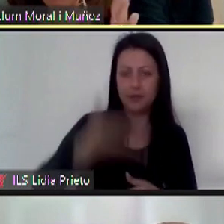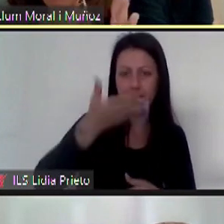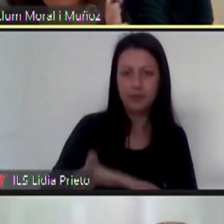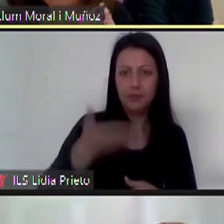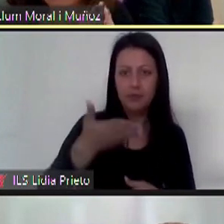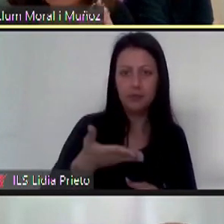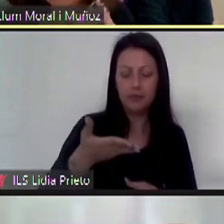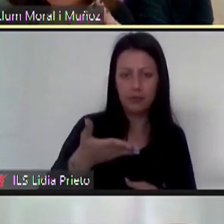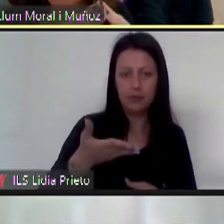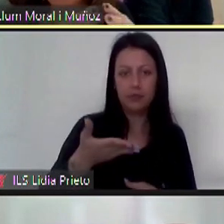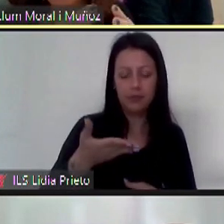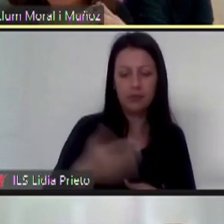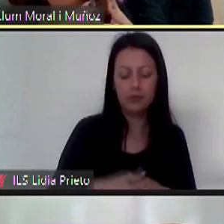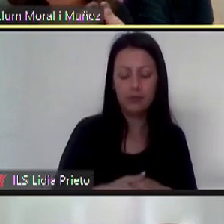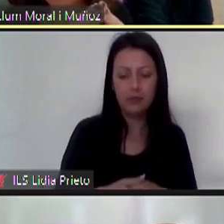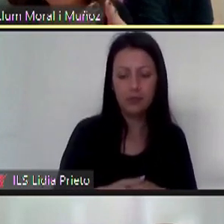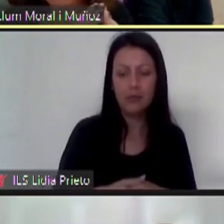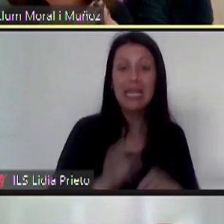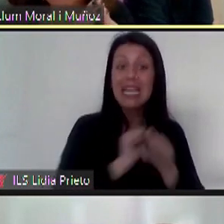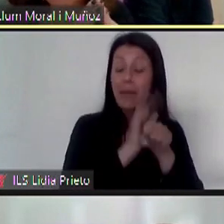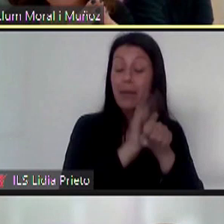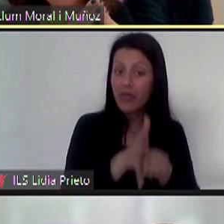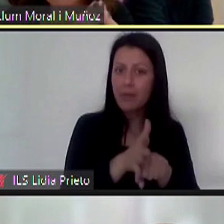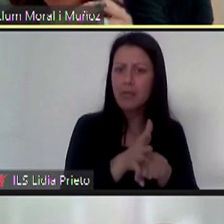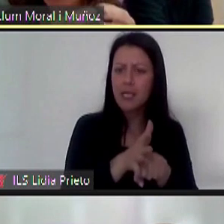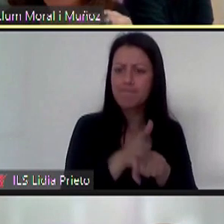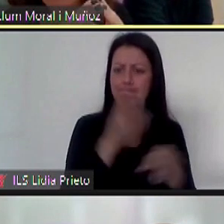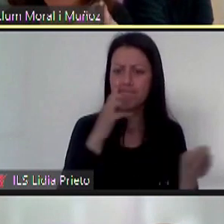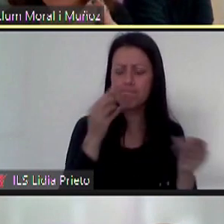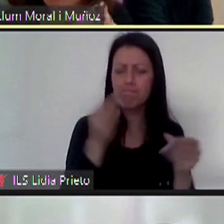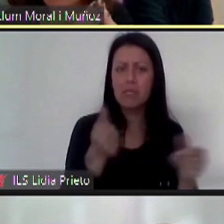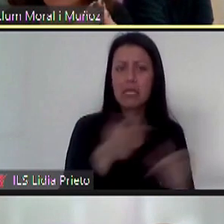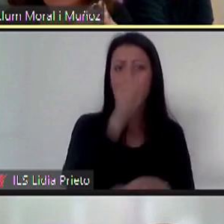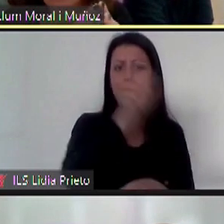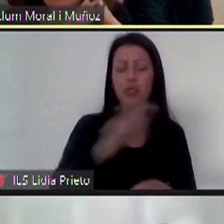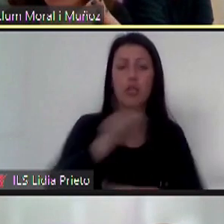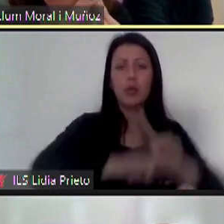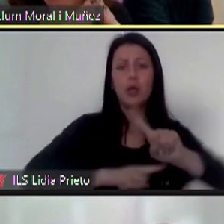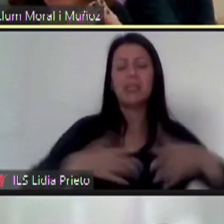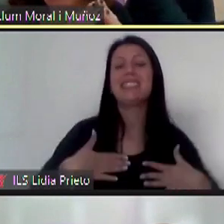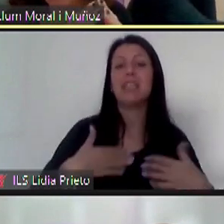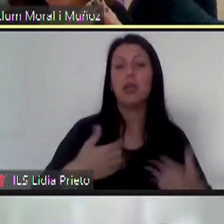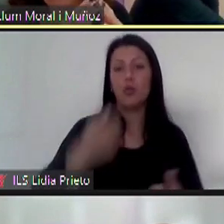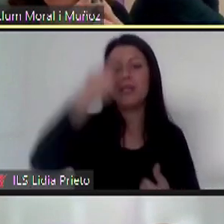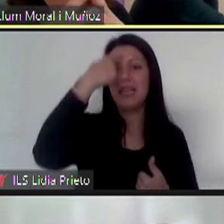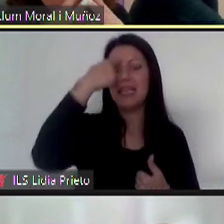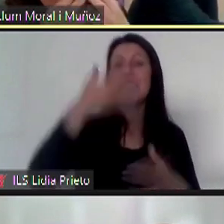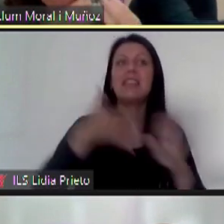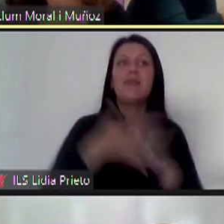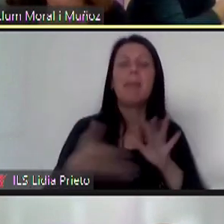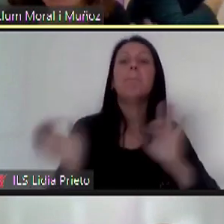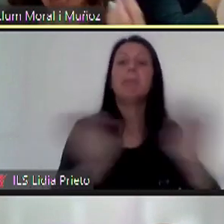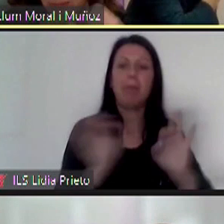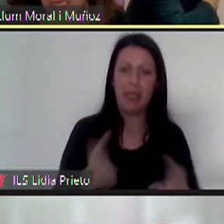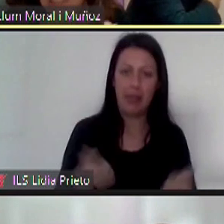hecho ver la pandemia. La pandemia nos ha hecho ver que las personas con problemas de salud mental han estado más preparadas, porque han